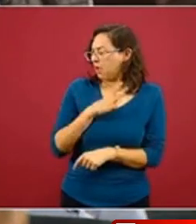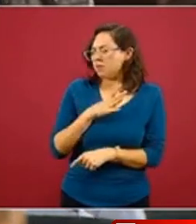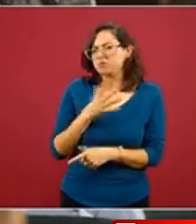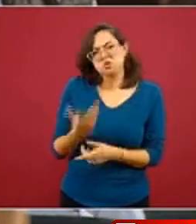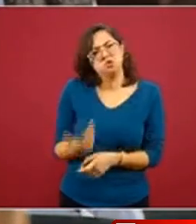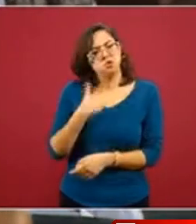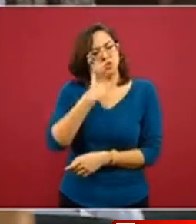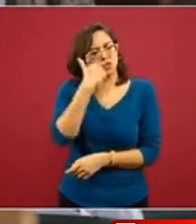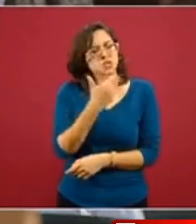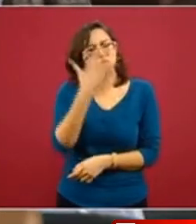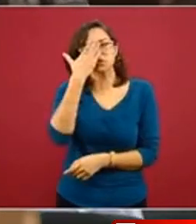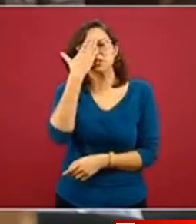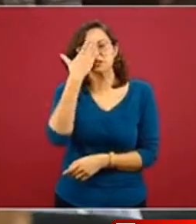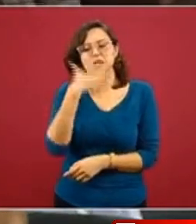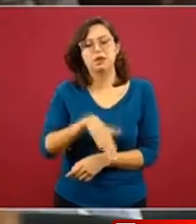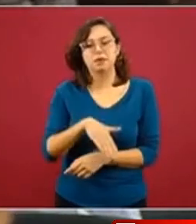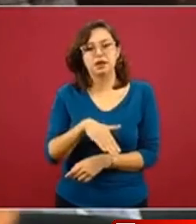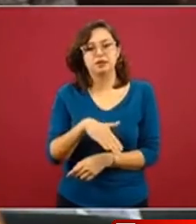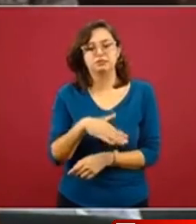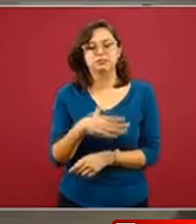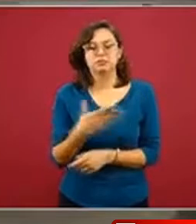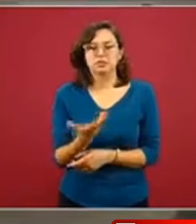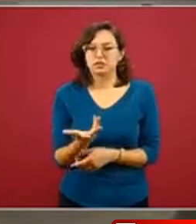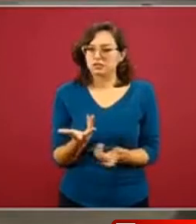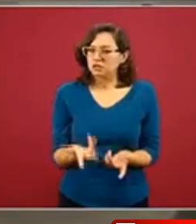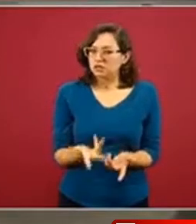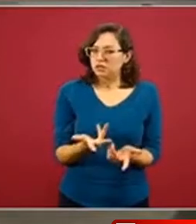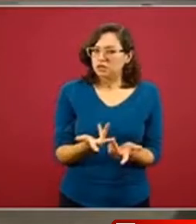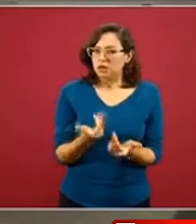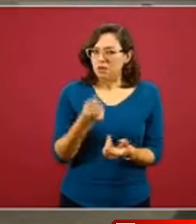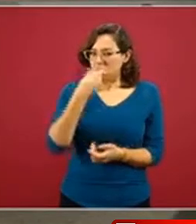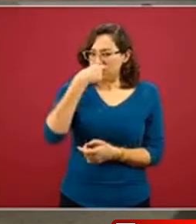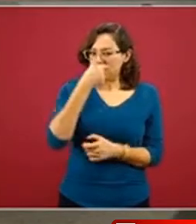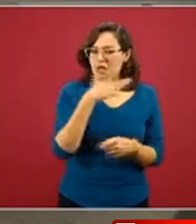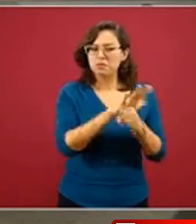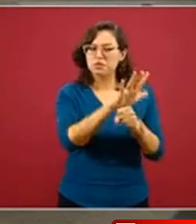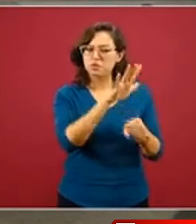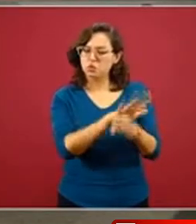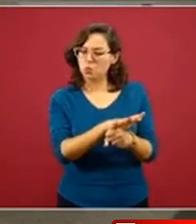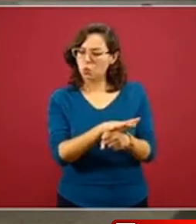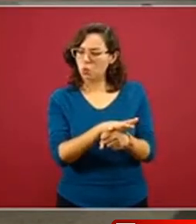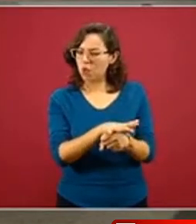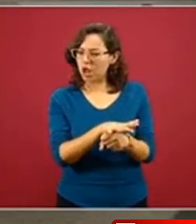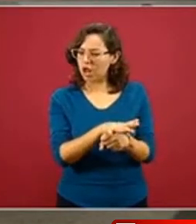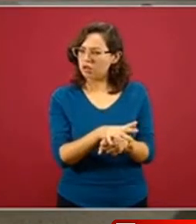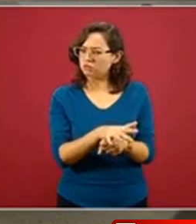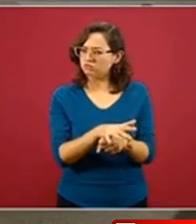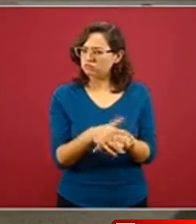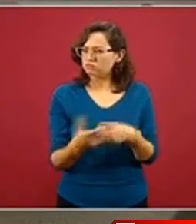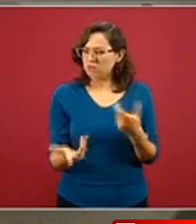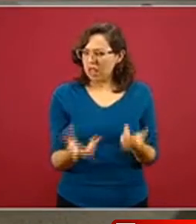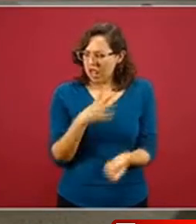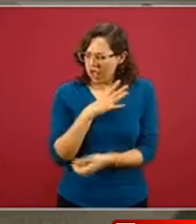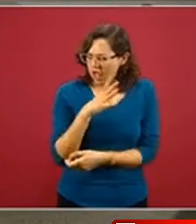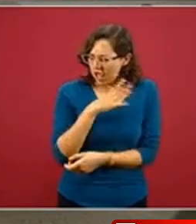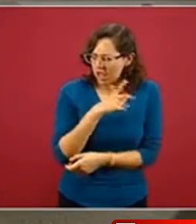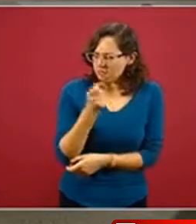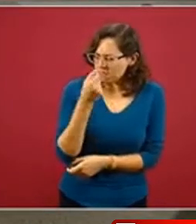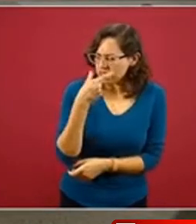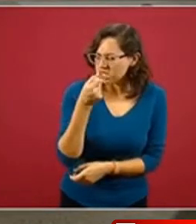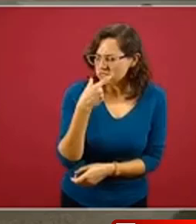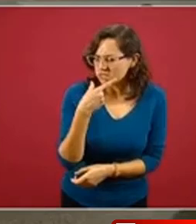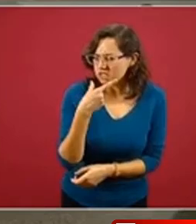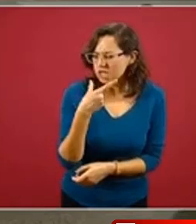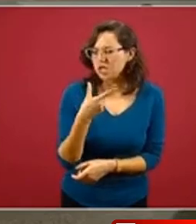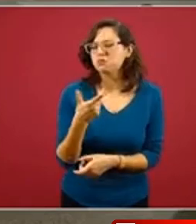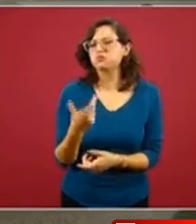quisiera saber, bueno, en primer lugar, qué tratamientos se les están dando a los enfermos, qué disponibilidad hay del producto,